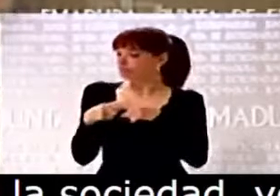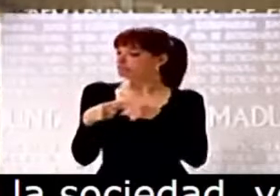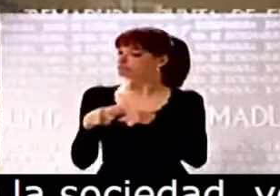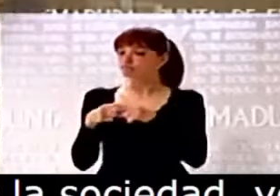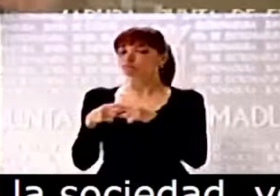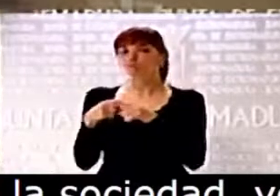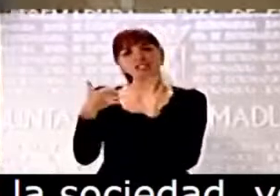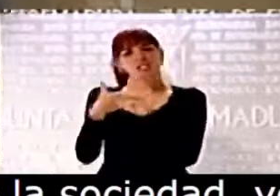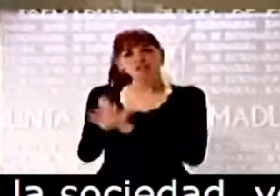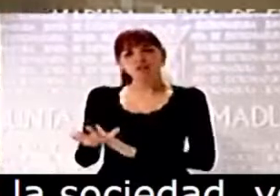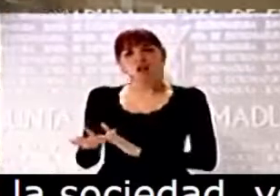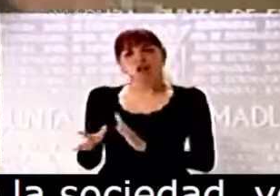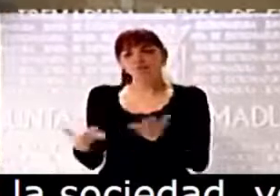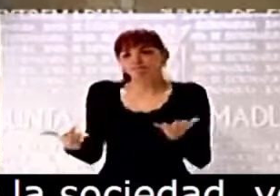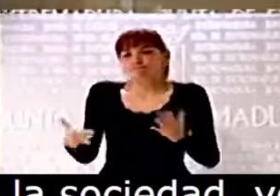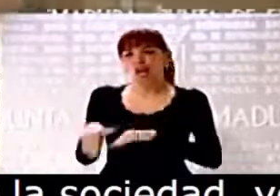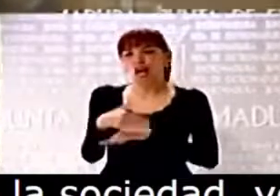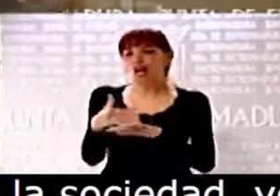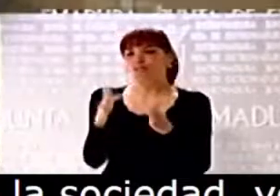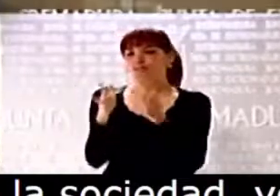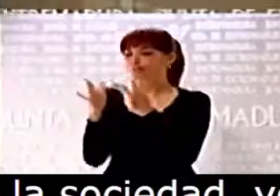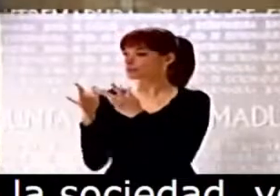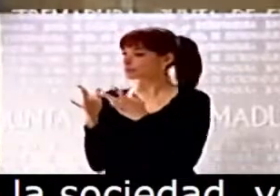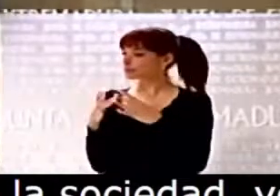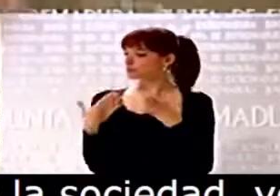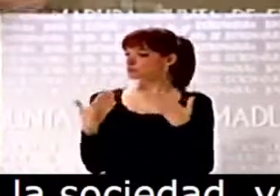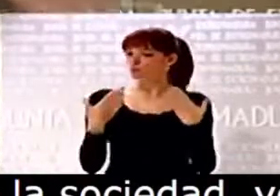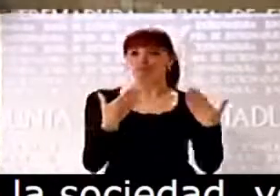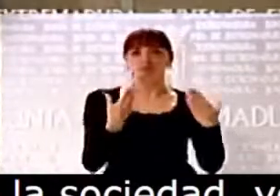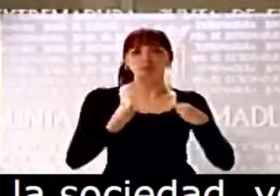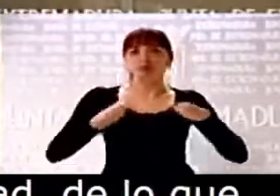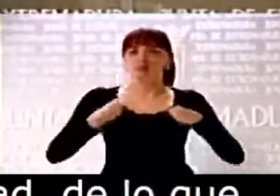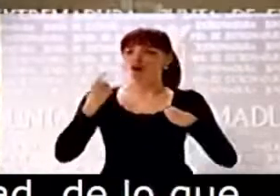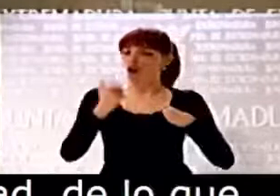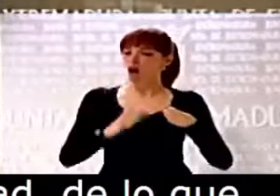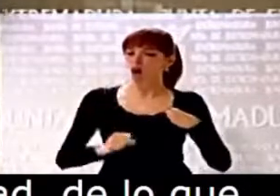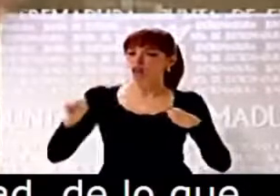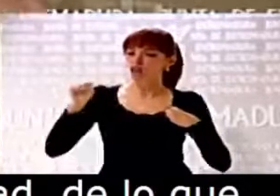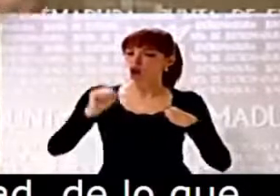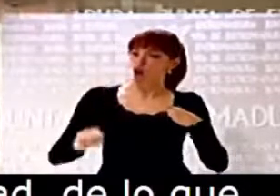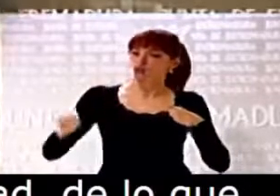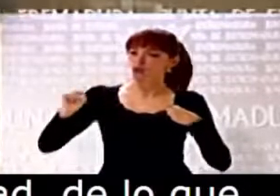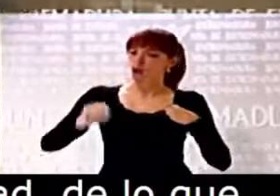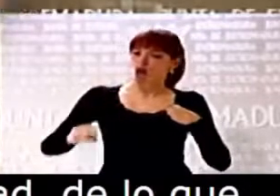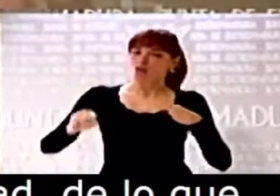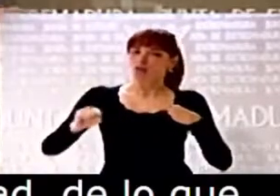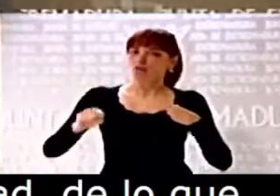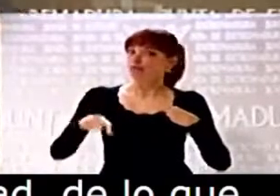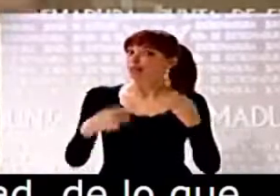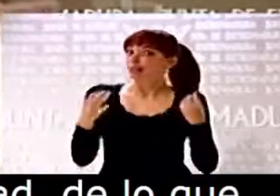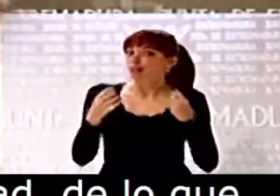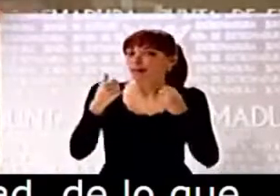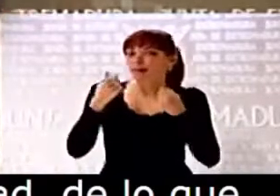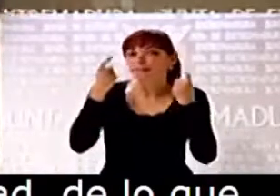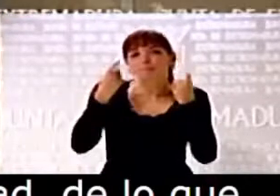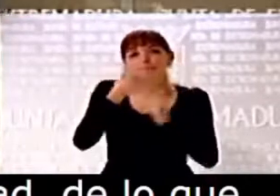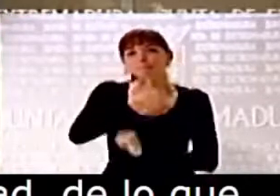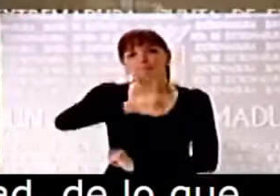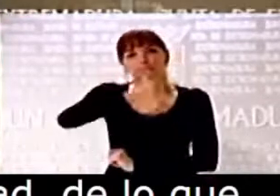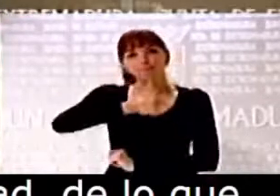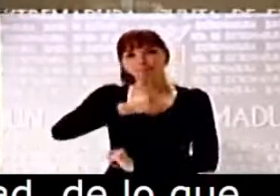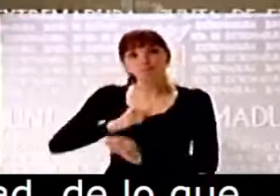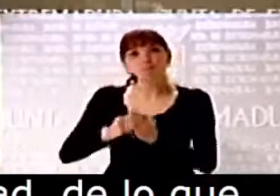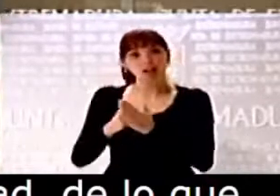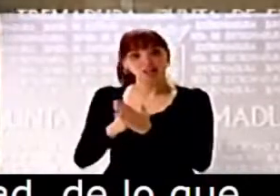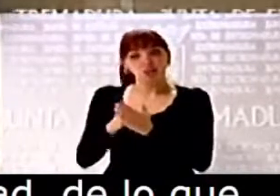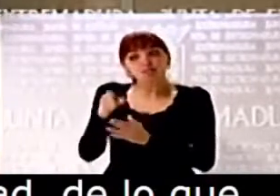significa compartir una calle, compartir una acera, compartir una vida durante tanto tiempo, que eso tenemos que intentar alargarlo lo máximo que podamos, y eso se